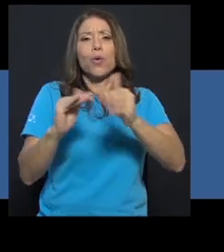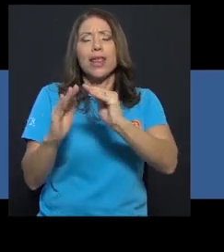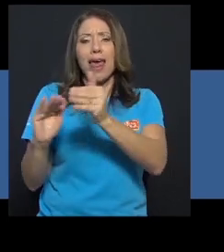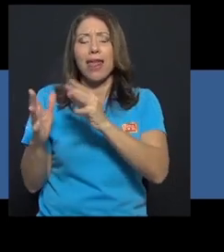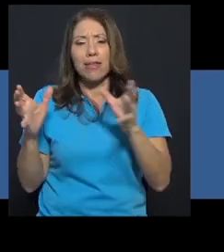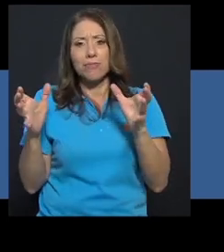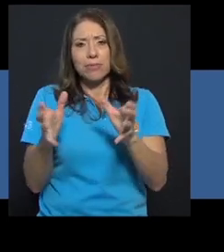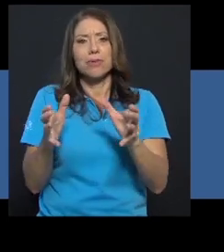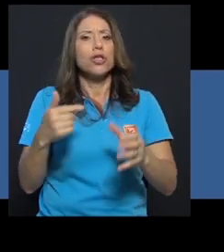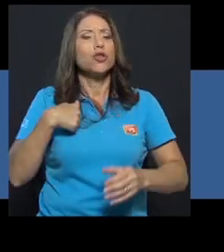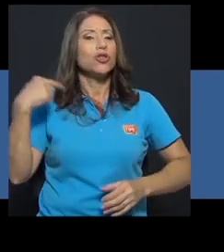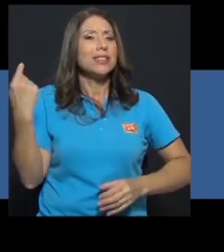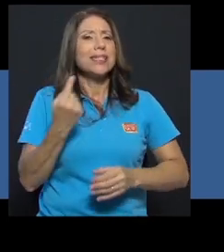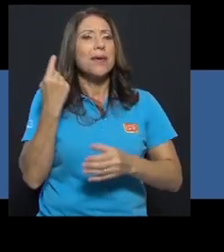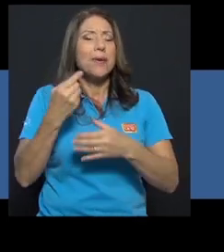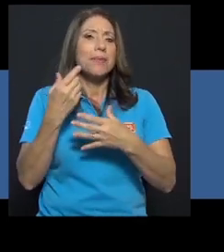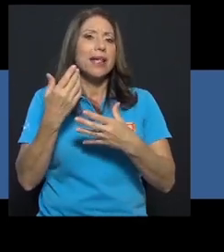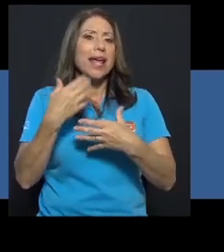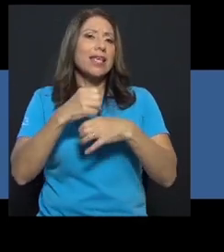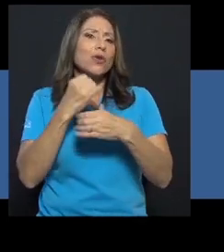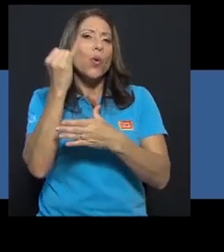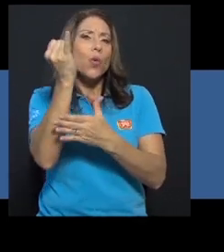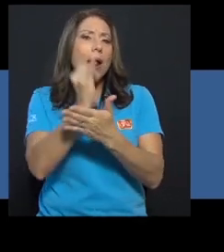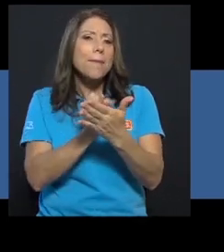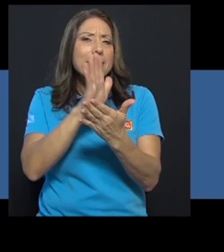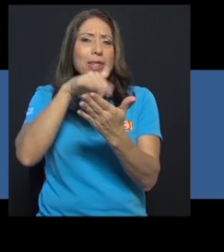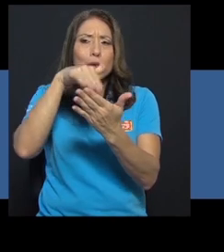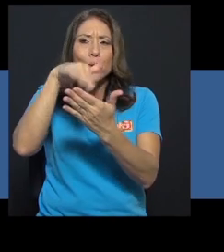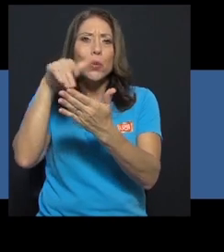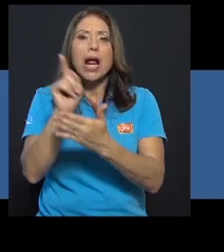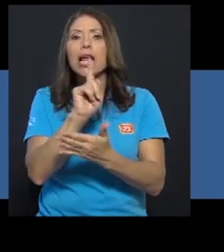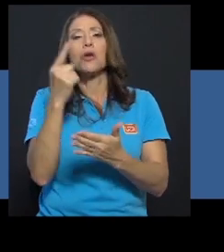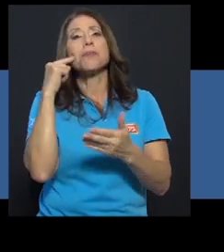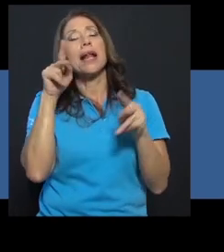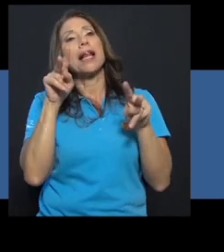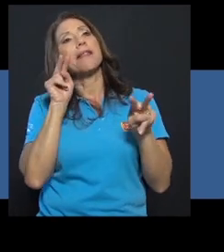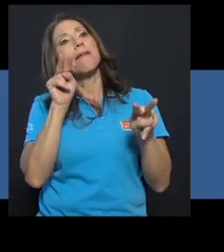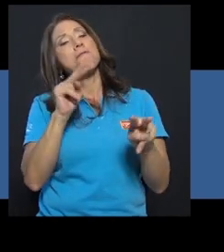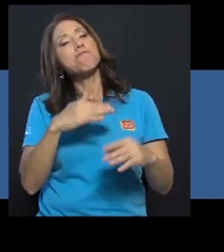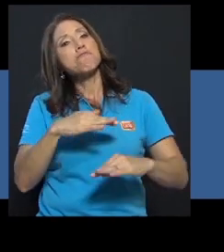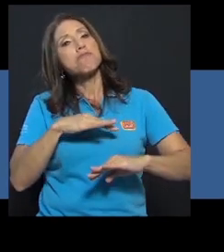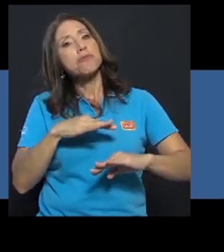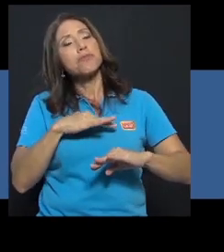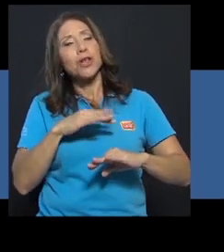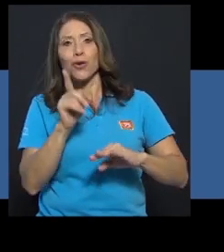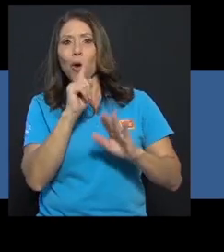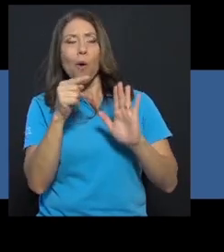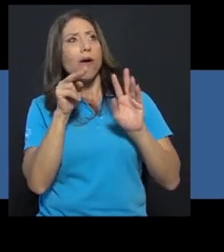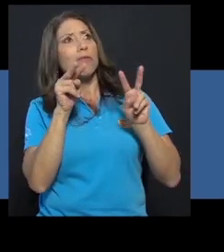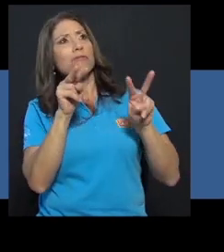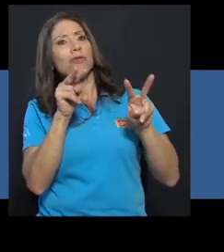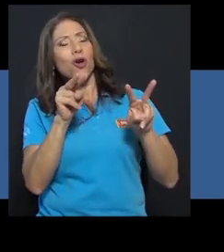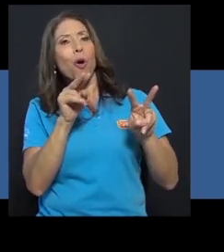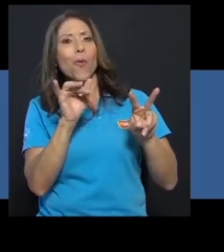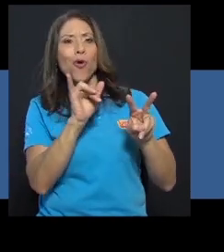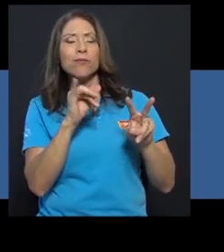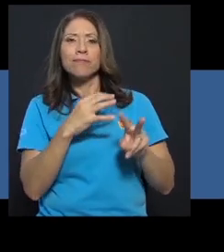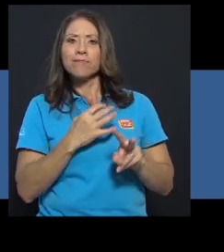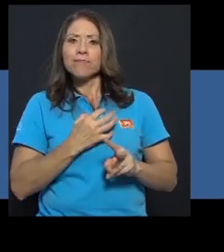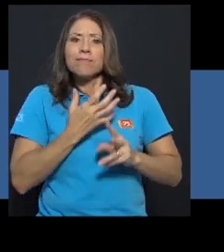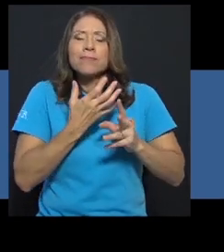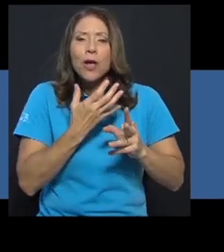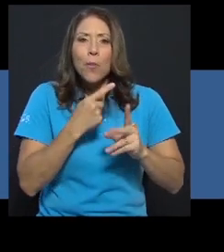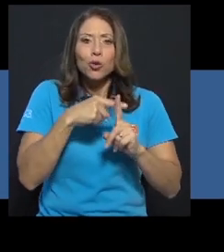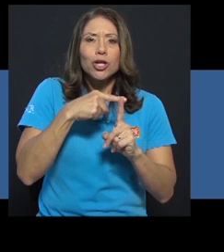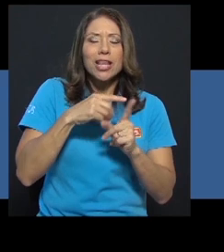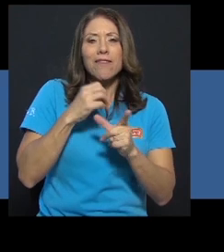a esa gran comunidad, digamos. Uh-huh. Yo siempre he hecho una pintura que no ha sido una pintura complaciente, sino que provoca, digamos,